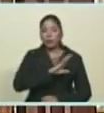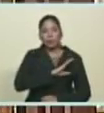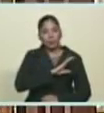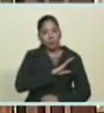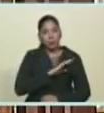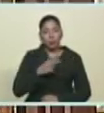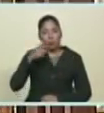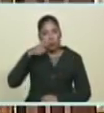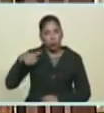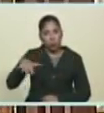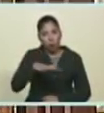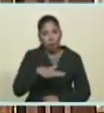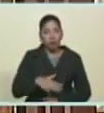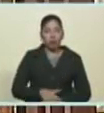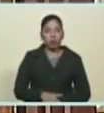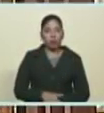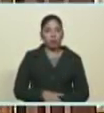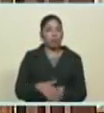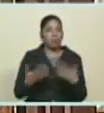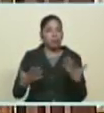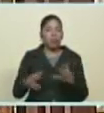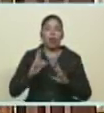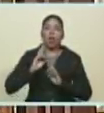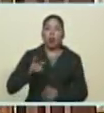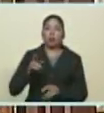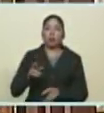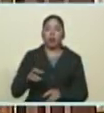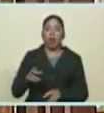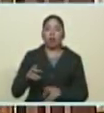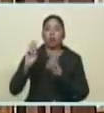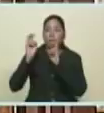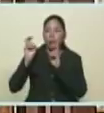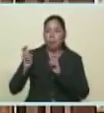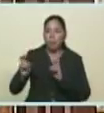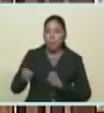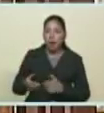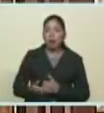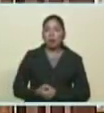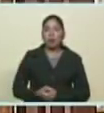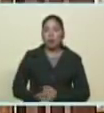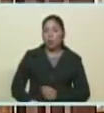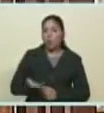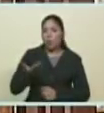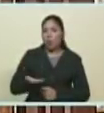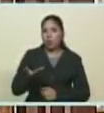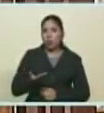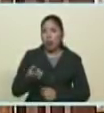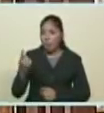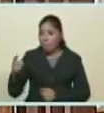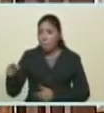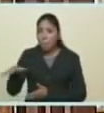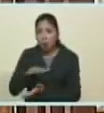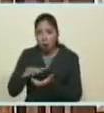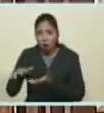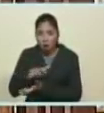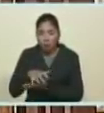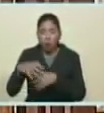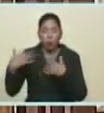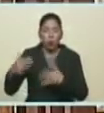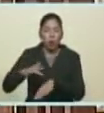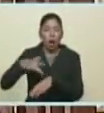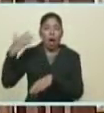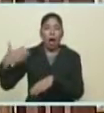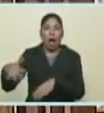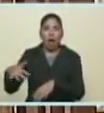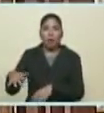y que va dando demostraciones de resultados sobre los temas claves de la gente. Hay problemas serios en